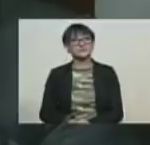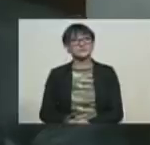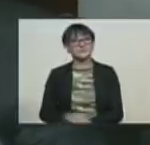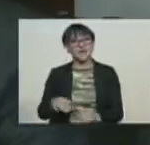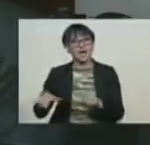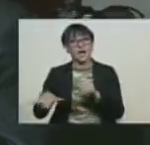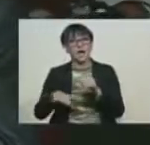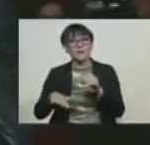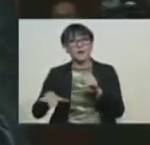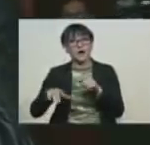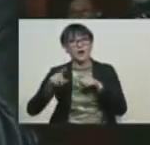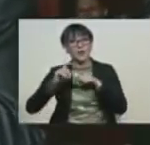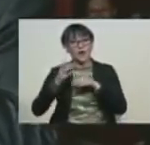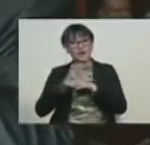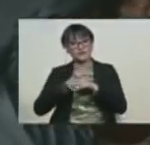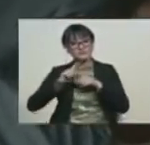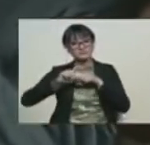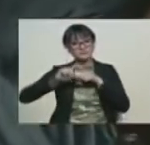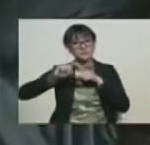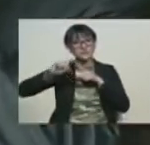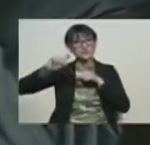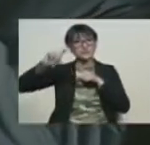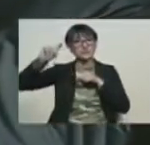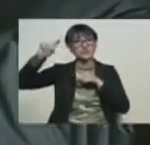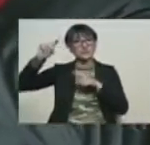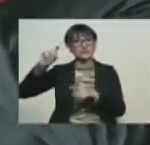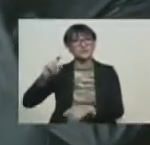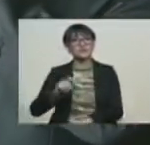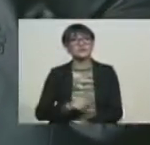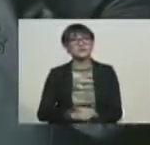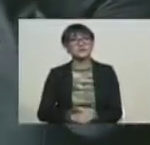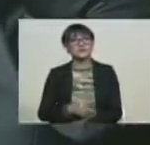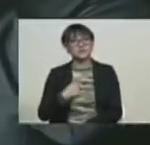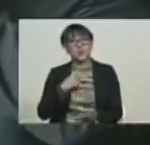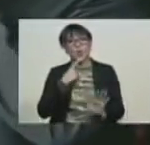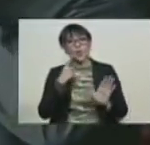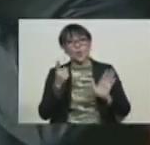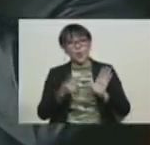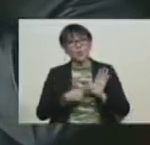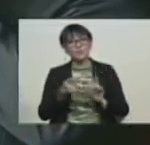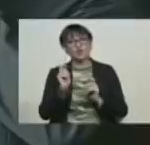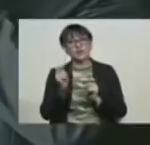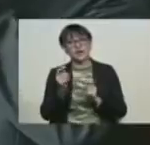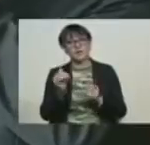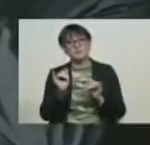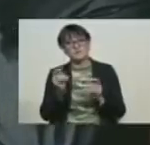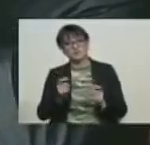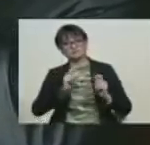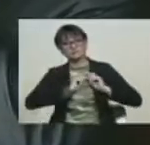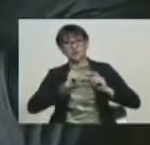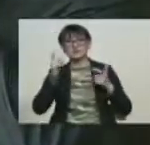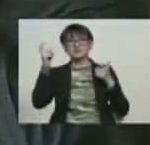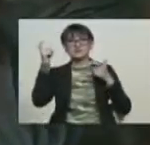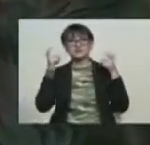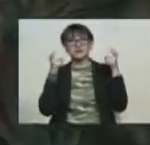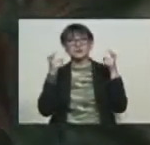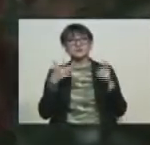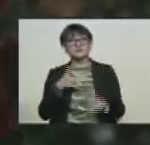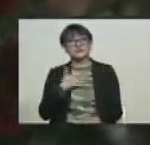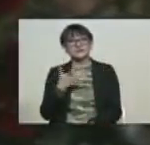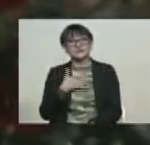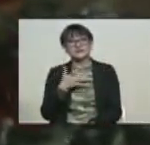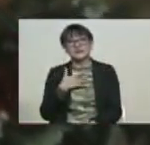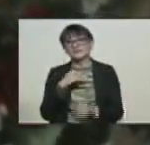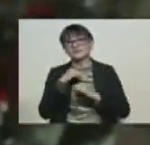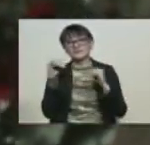Mari Pérez, le decía que cuando cumplo una tarea, una misión que me dio el comandante Chávez, me